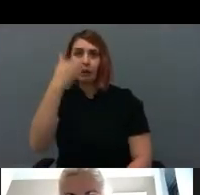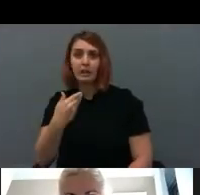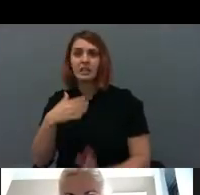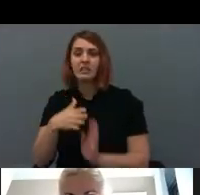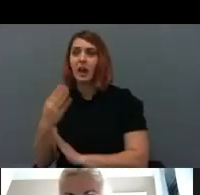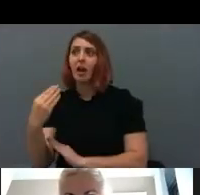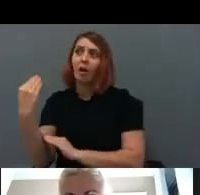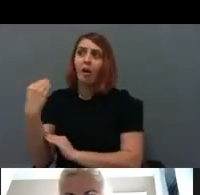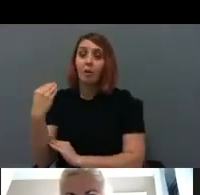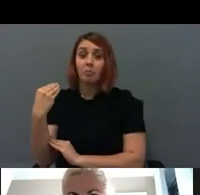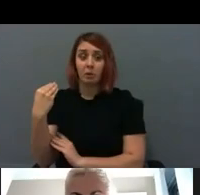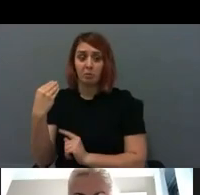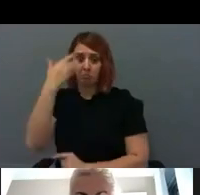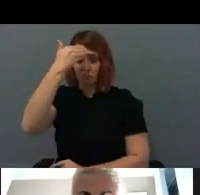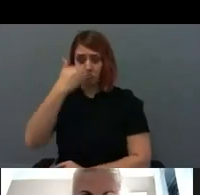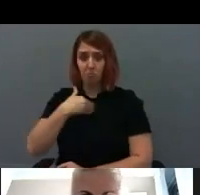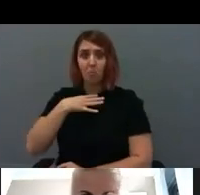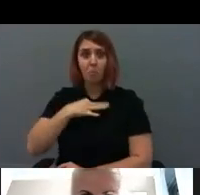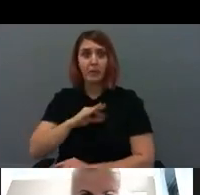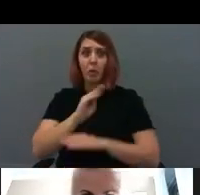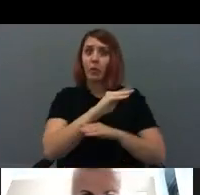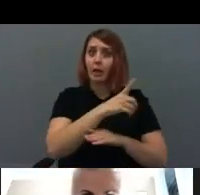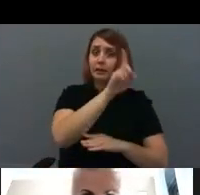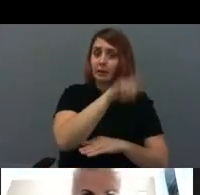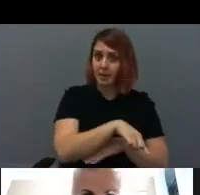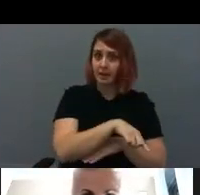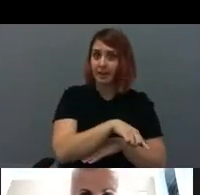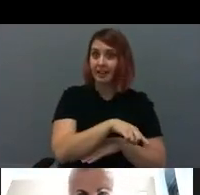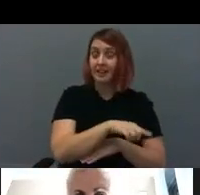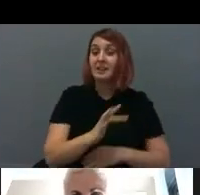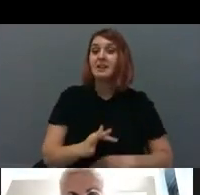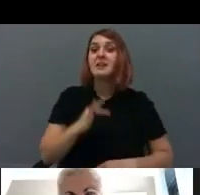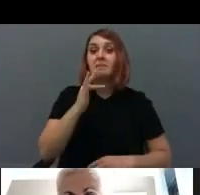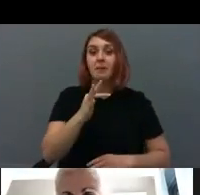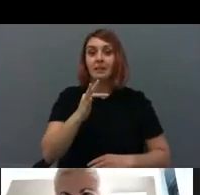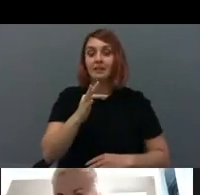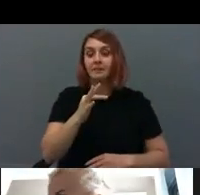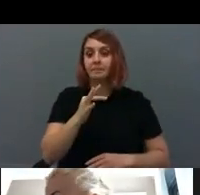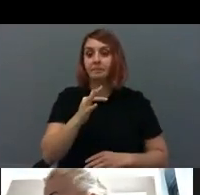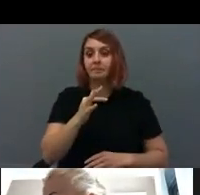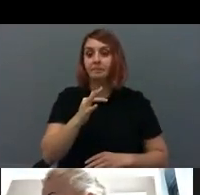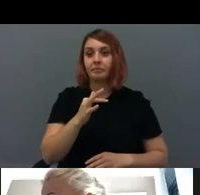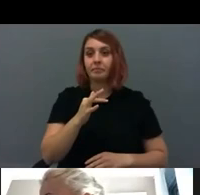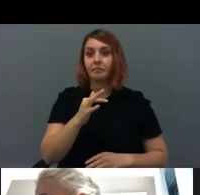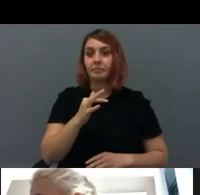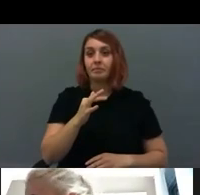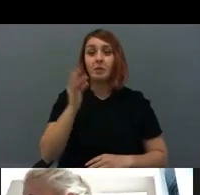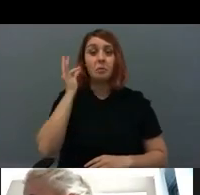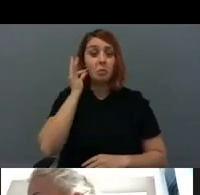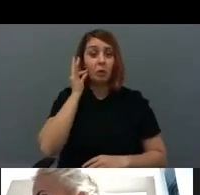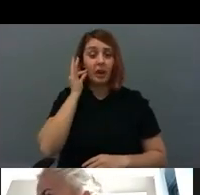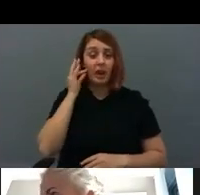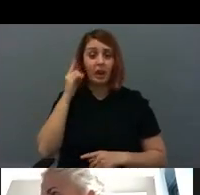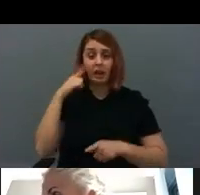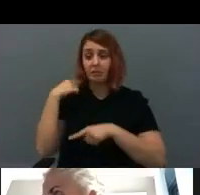de cuidado cuando pueden ser también cuidadoras, ¿vale? Y de hecho reproducen los mismos mandatos de género que el resto de las mujeres. Me ha